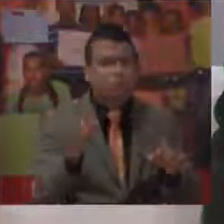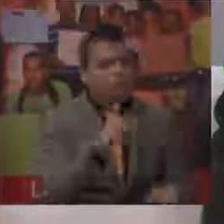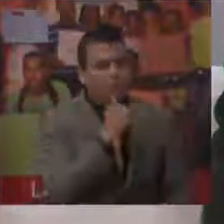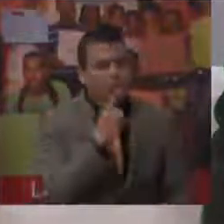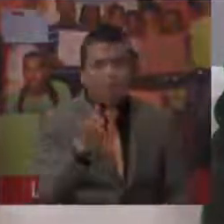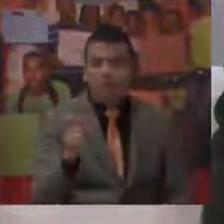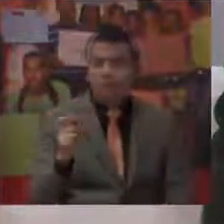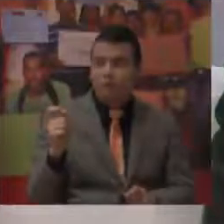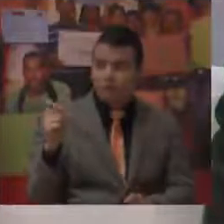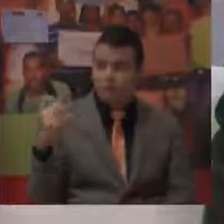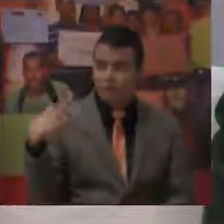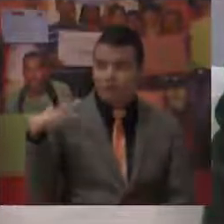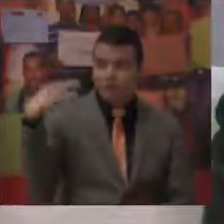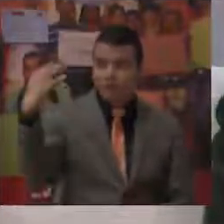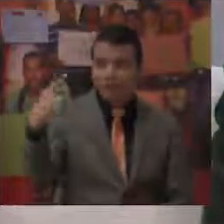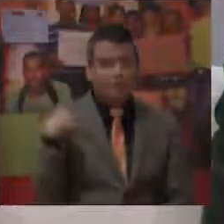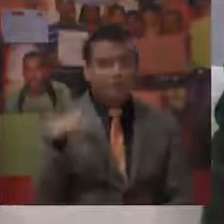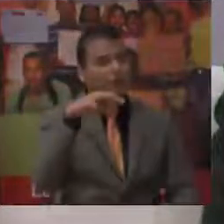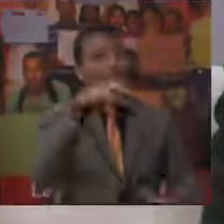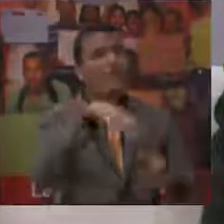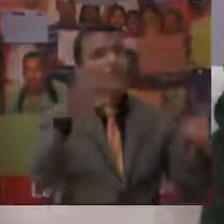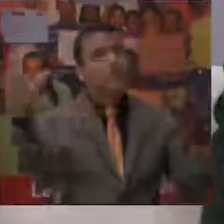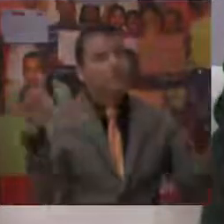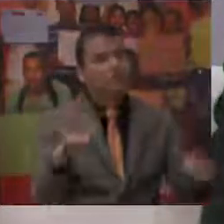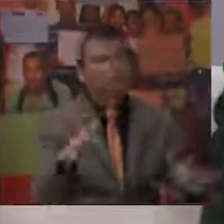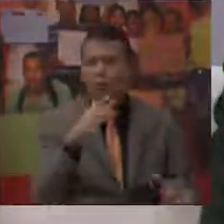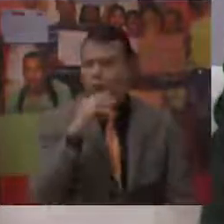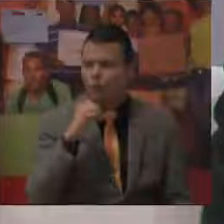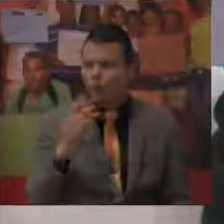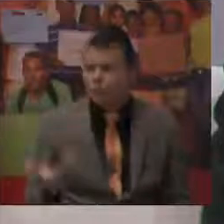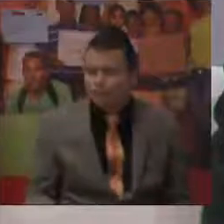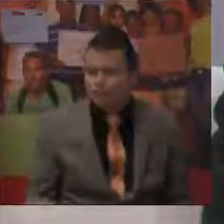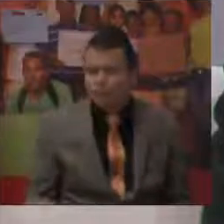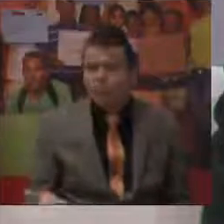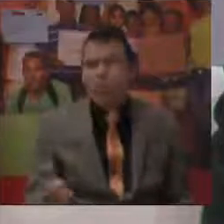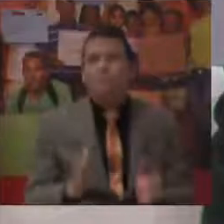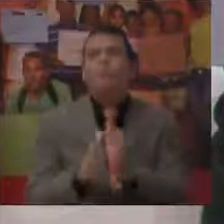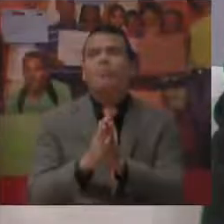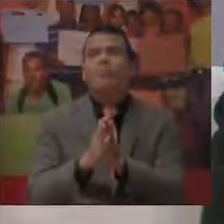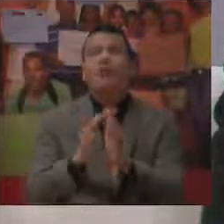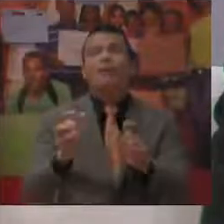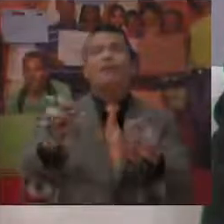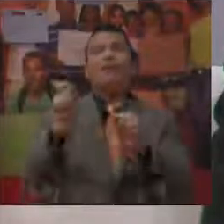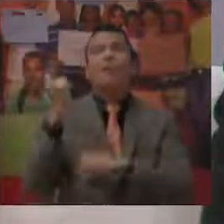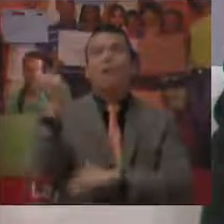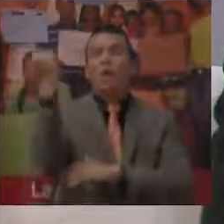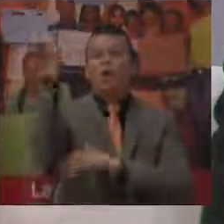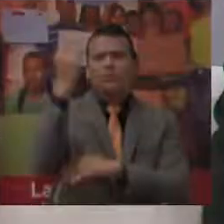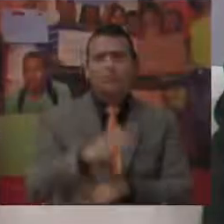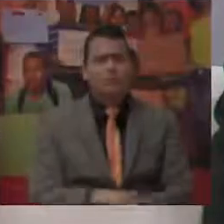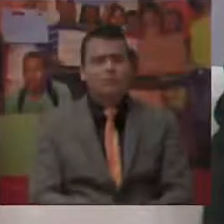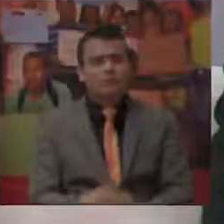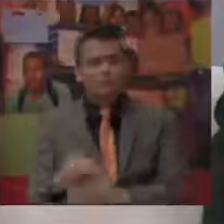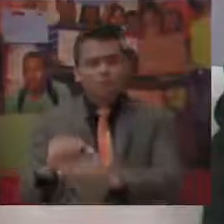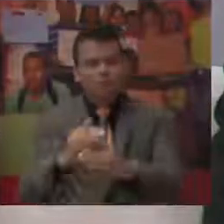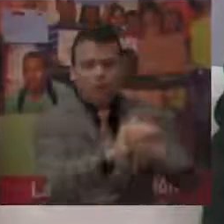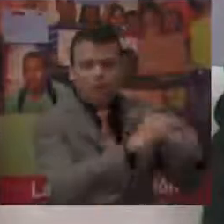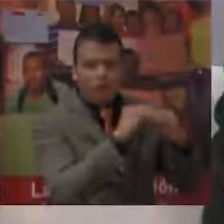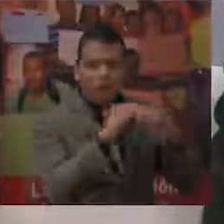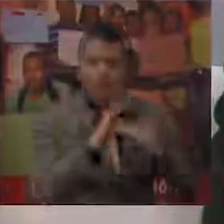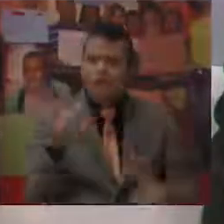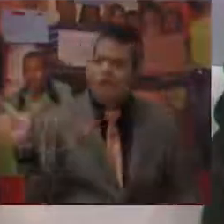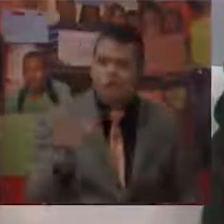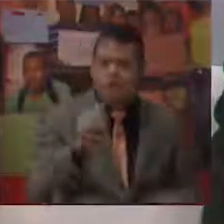colombiano. Nosotros no pedimos... En este momento no pedimos una curul, nosotros pedimos igualdad de condiciones a